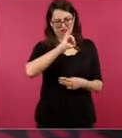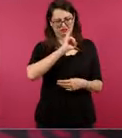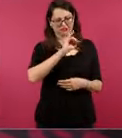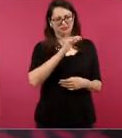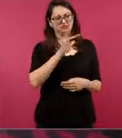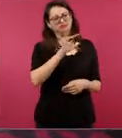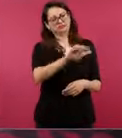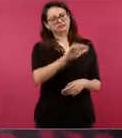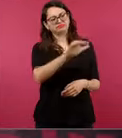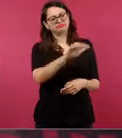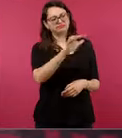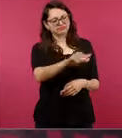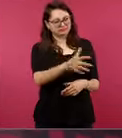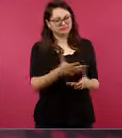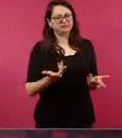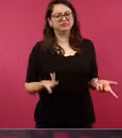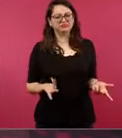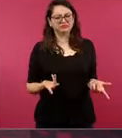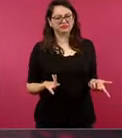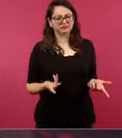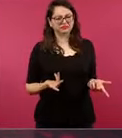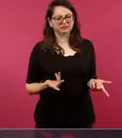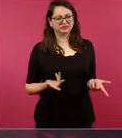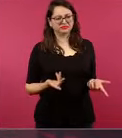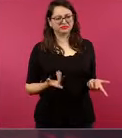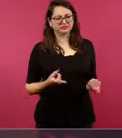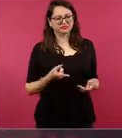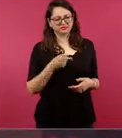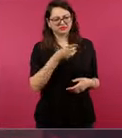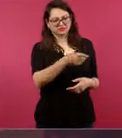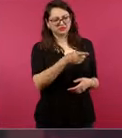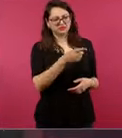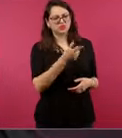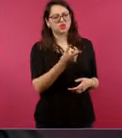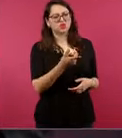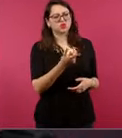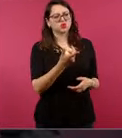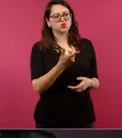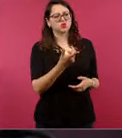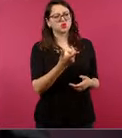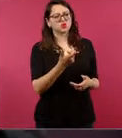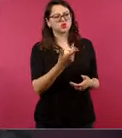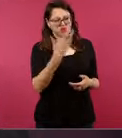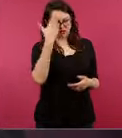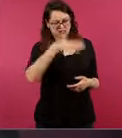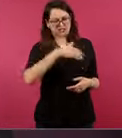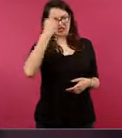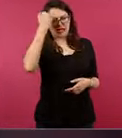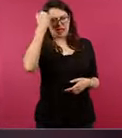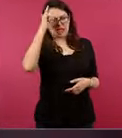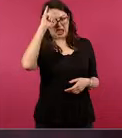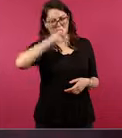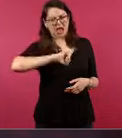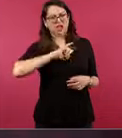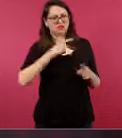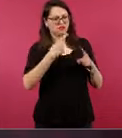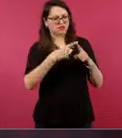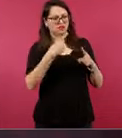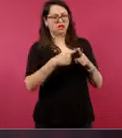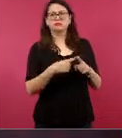él lo cuenta, el que le pregunta, y ¿tú sabes para quién trabajamos?